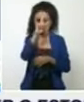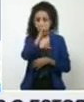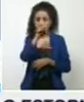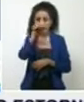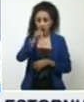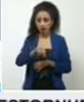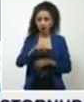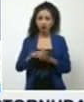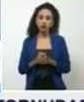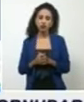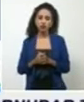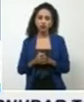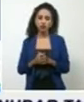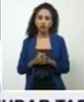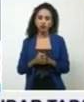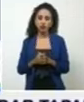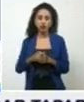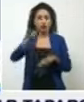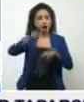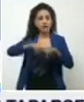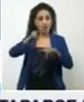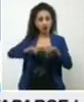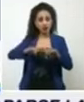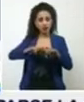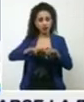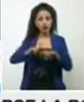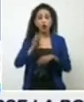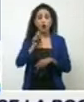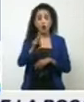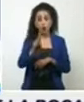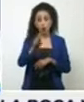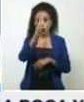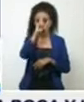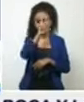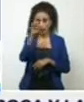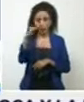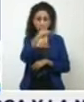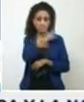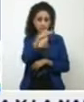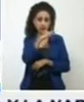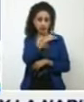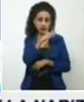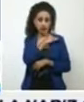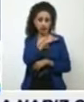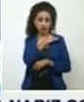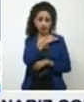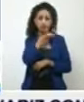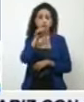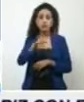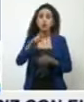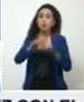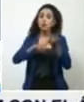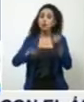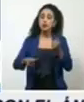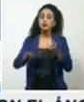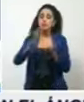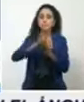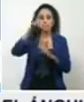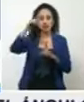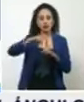Hospital Salvador Allende de La Habana, y uno en el Hospital Militar Mario Muñoz Morroy de la provincia de Matanzas.